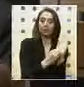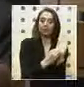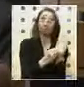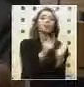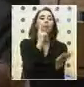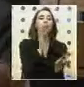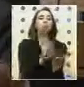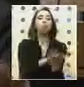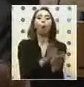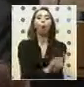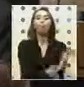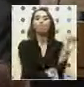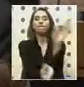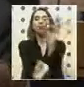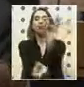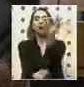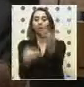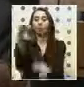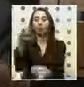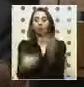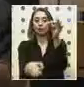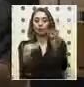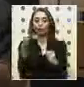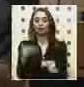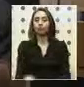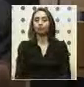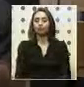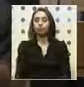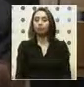medio de prueba en juicio.